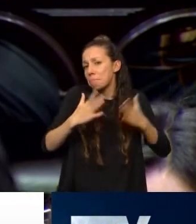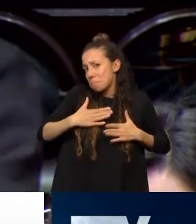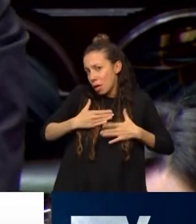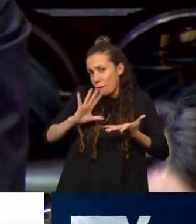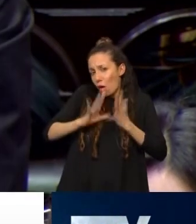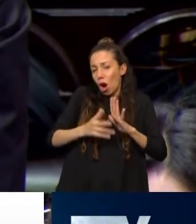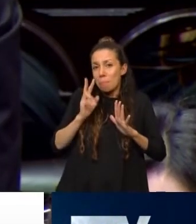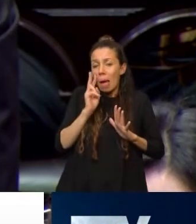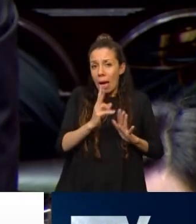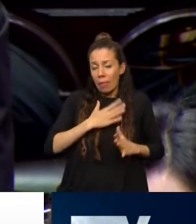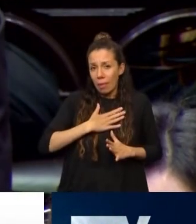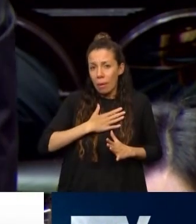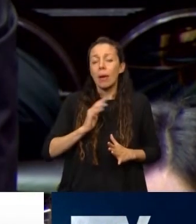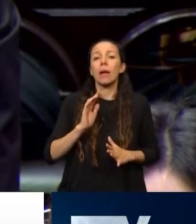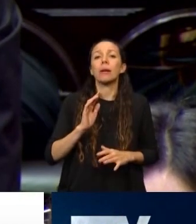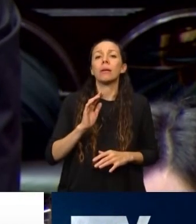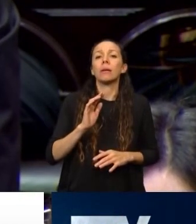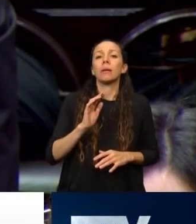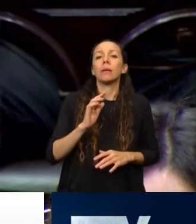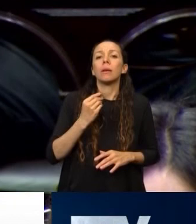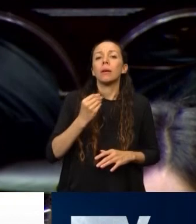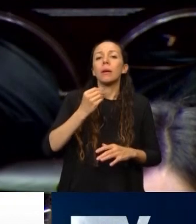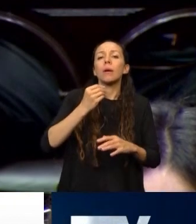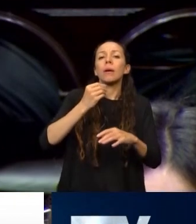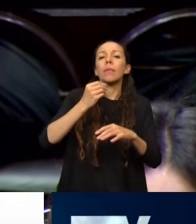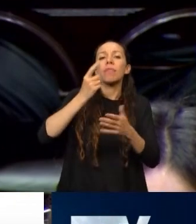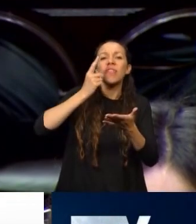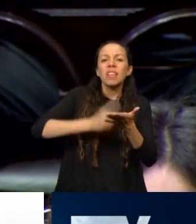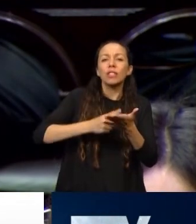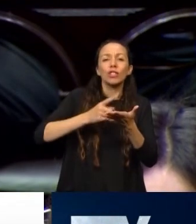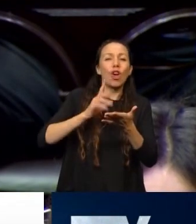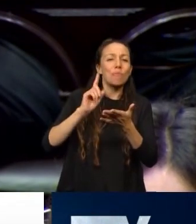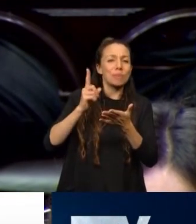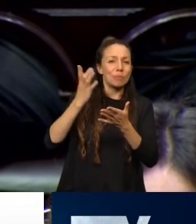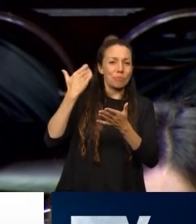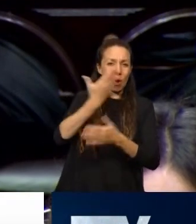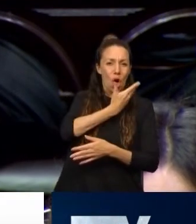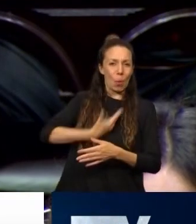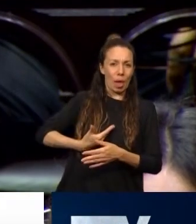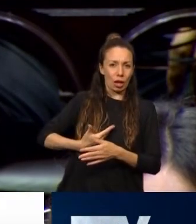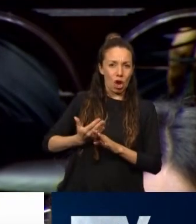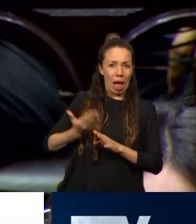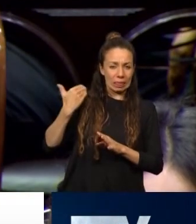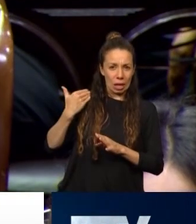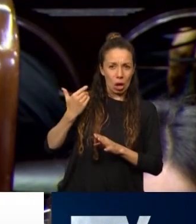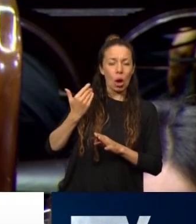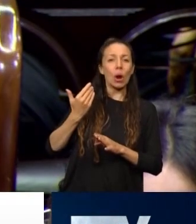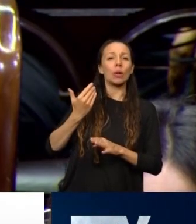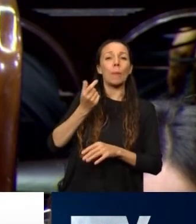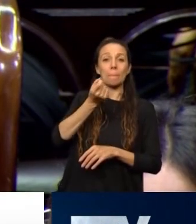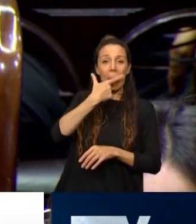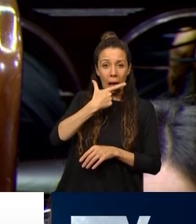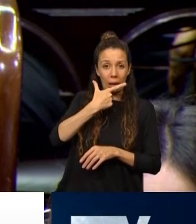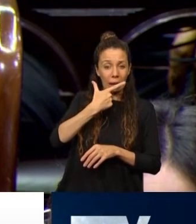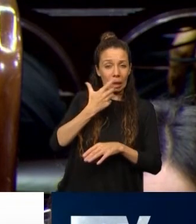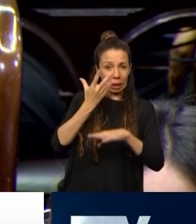tendrán otra, que fue la decisión que tomó la administración anterior, con el presidente Macri a la